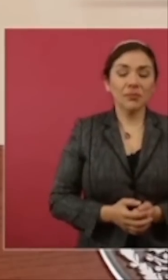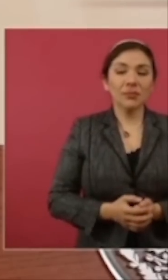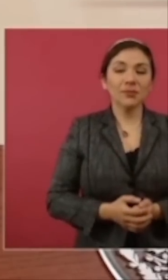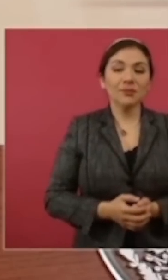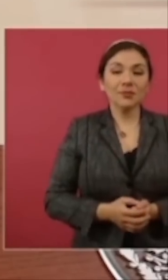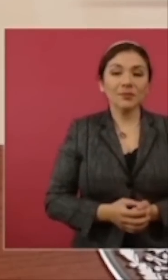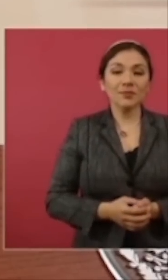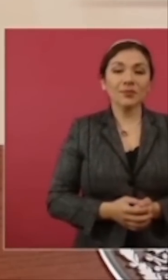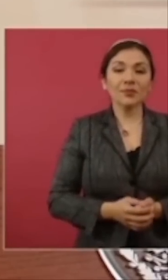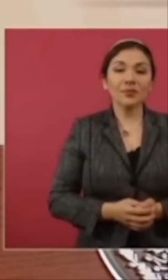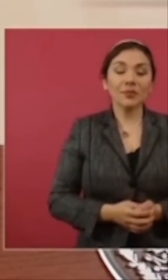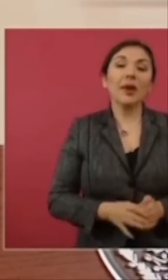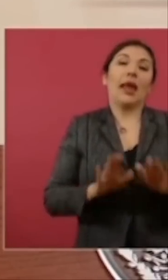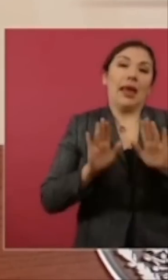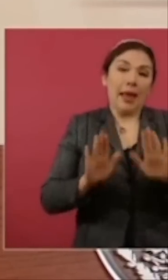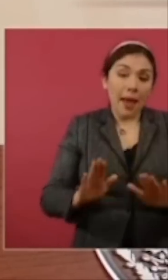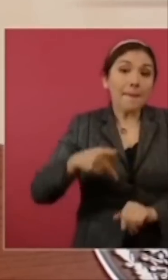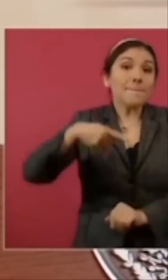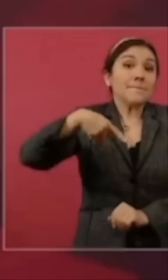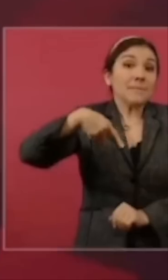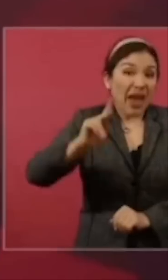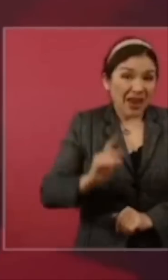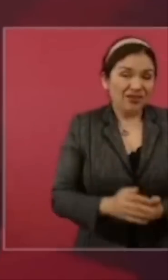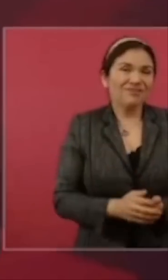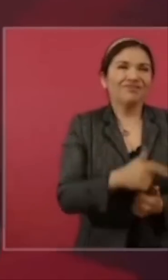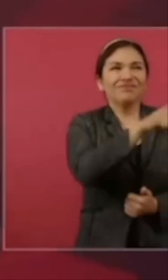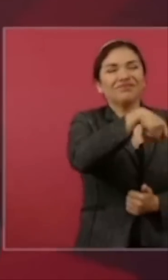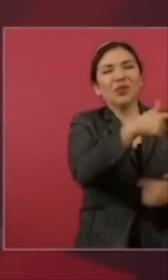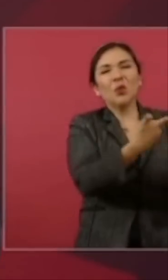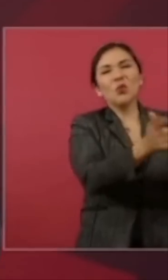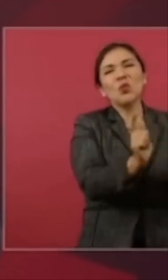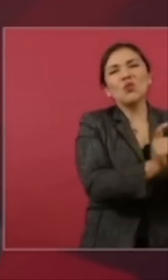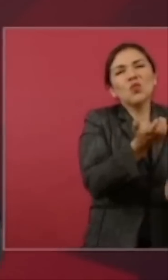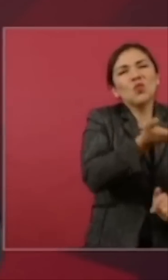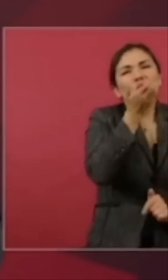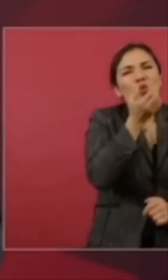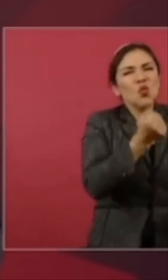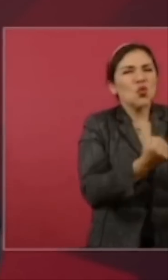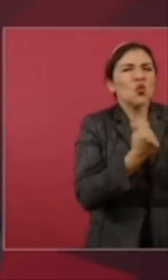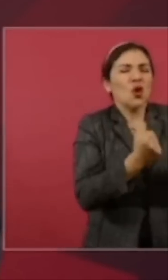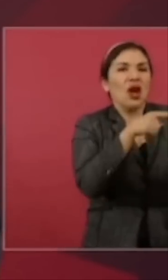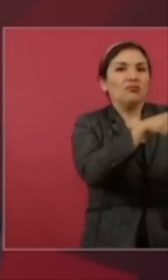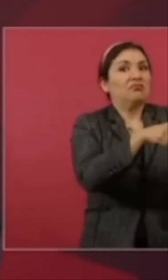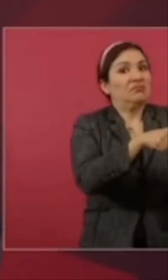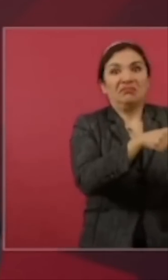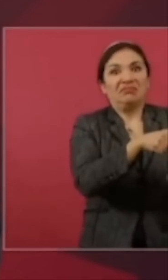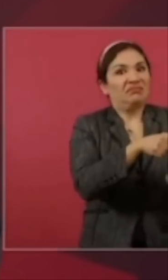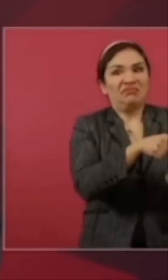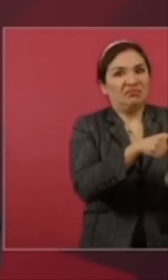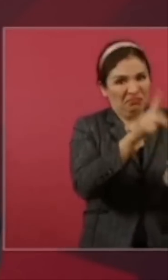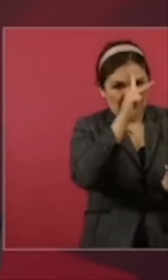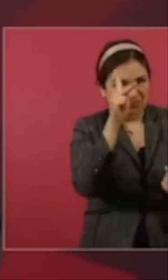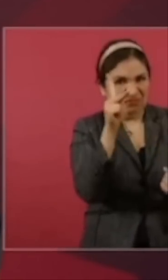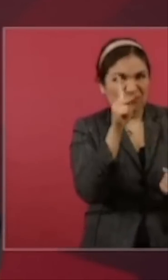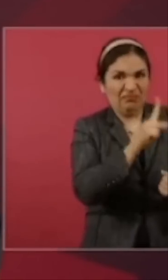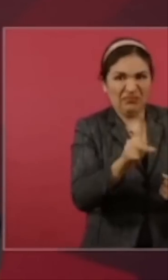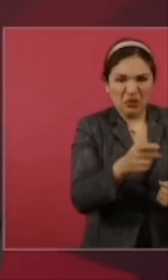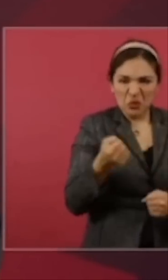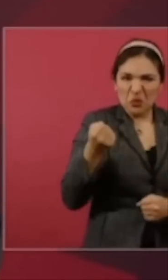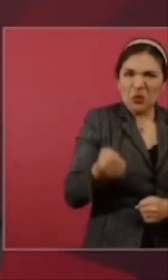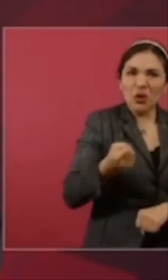pero los conservadores son muy autoritarios.